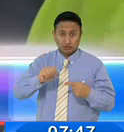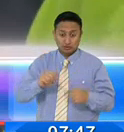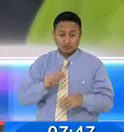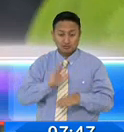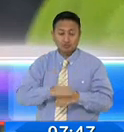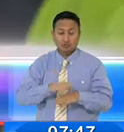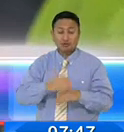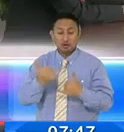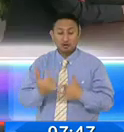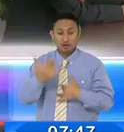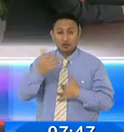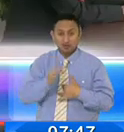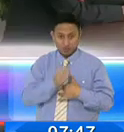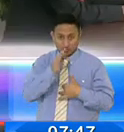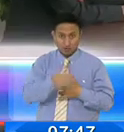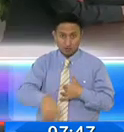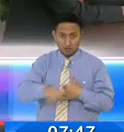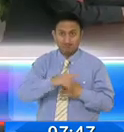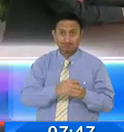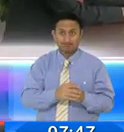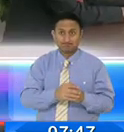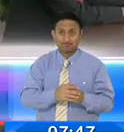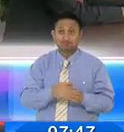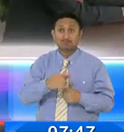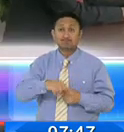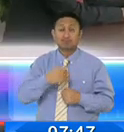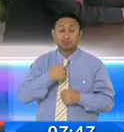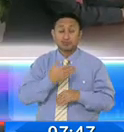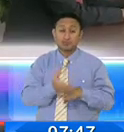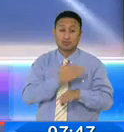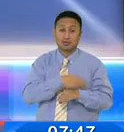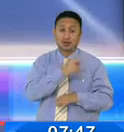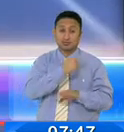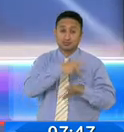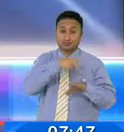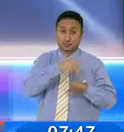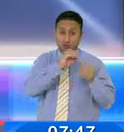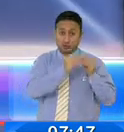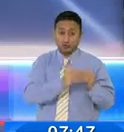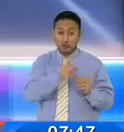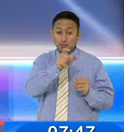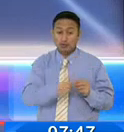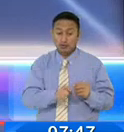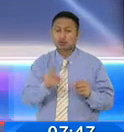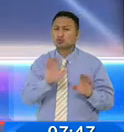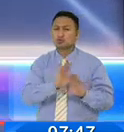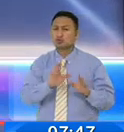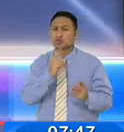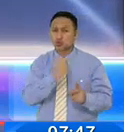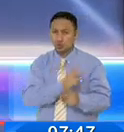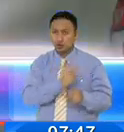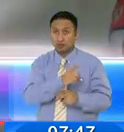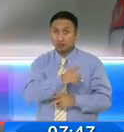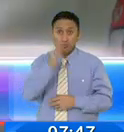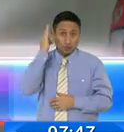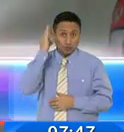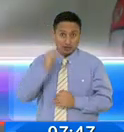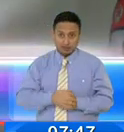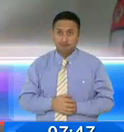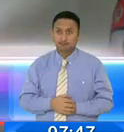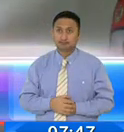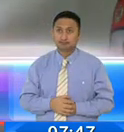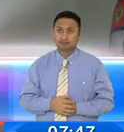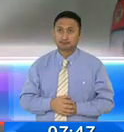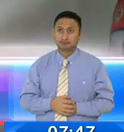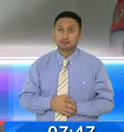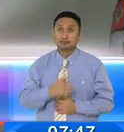la pandemia, en los cuales intervienen en base a su formación profesional para persuadir a las víctimas, como en el caso de esta mujer. Se le decía que